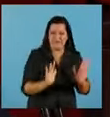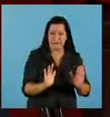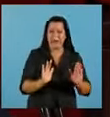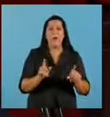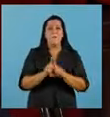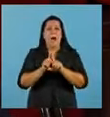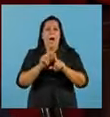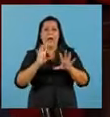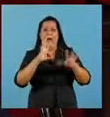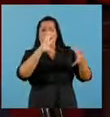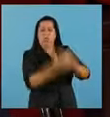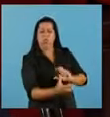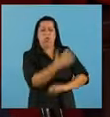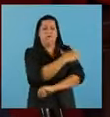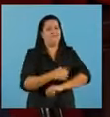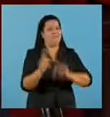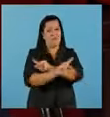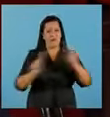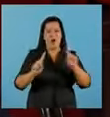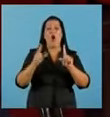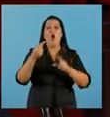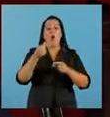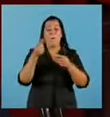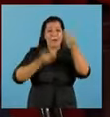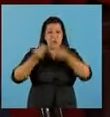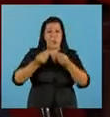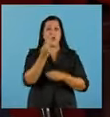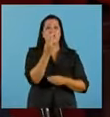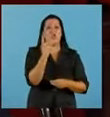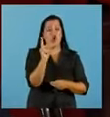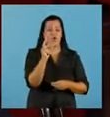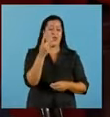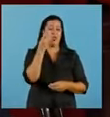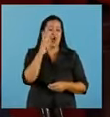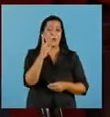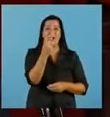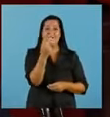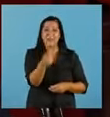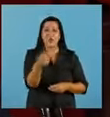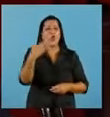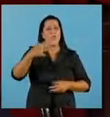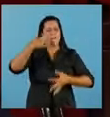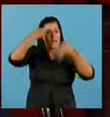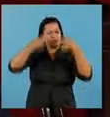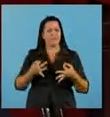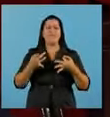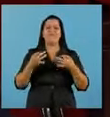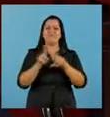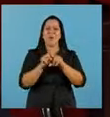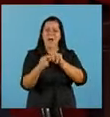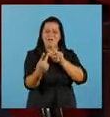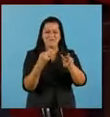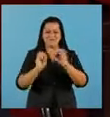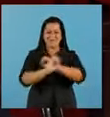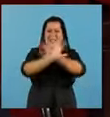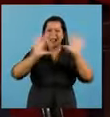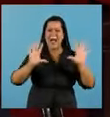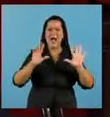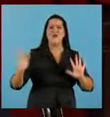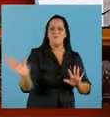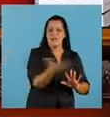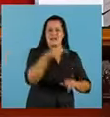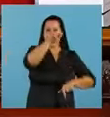más humildes. El presupuesto 2021 tiene que constituir una épica de la sensibilidad para todo nuestro